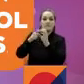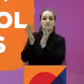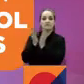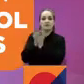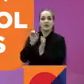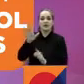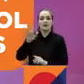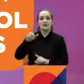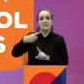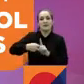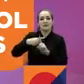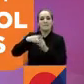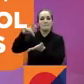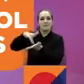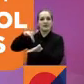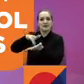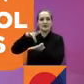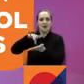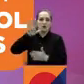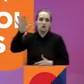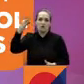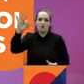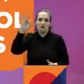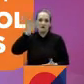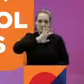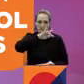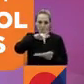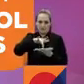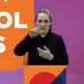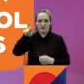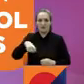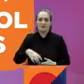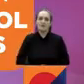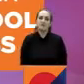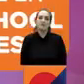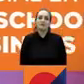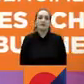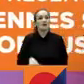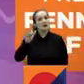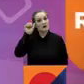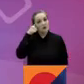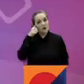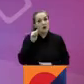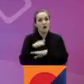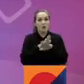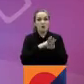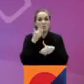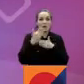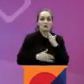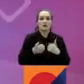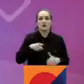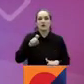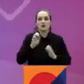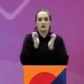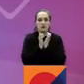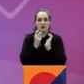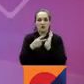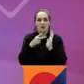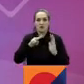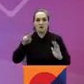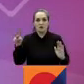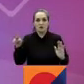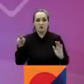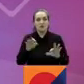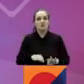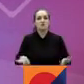15 meses y se desarrollará de forma presencial en la Rennes School Business. Recuerde que la convocatoria va hasta el 16 de mayo del 2022. Y